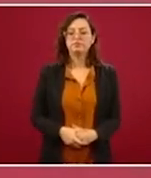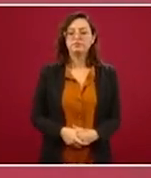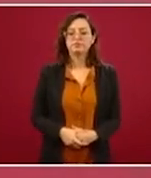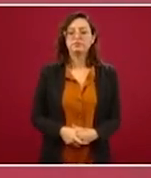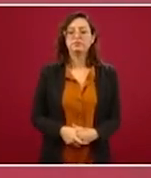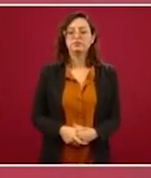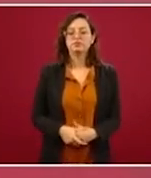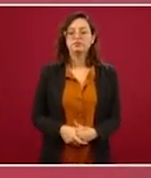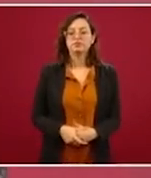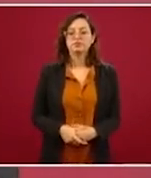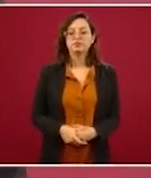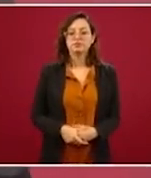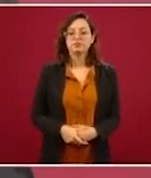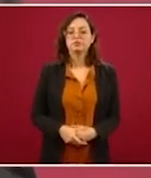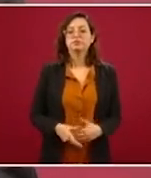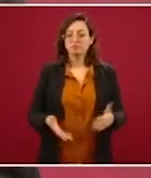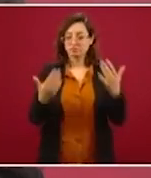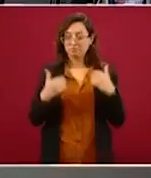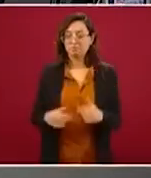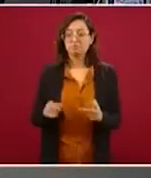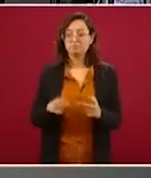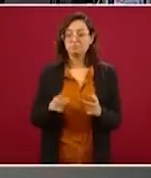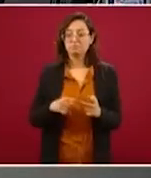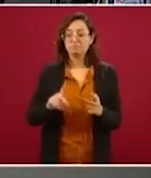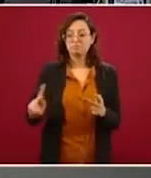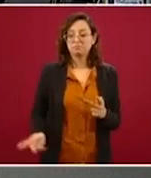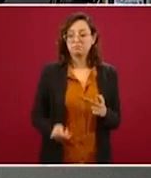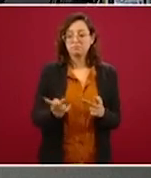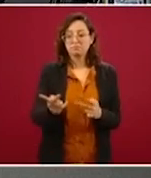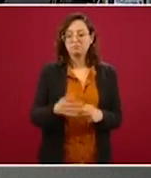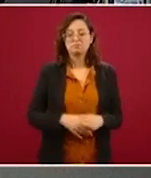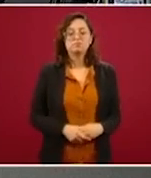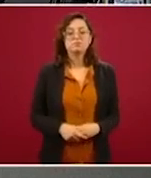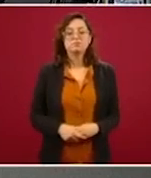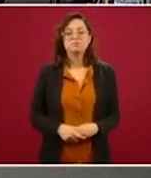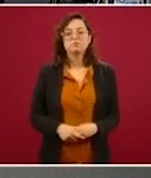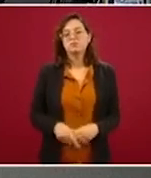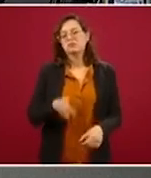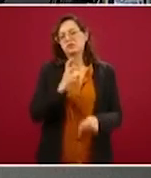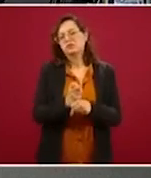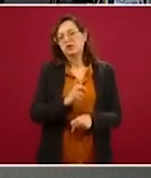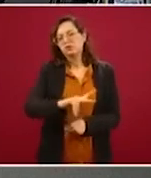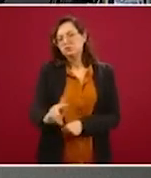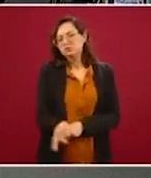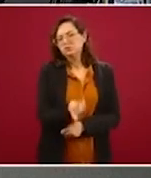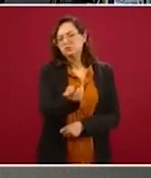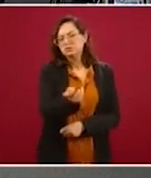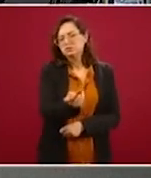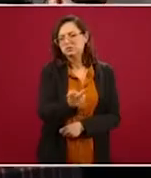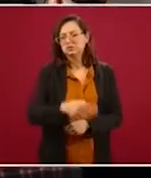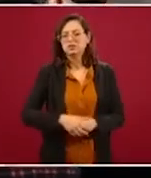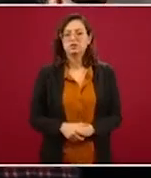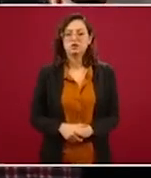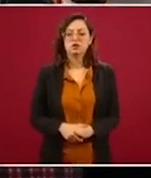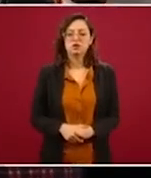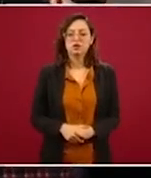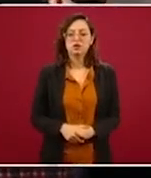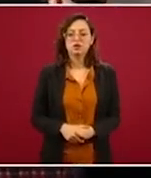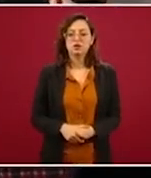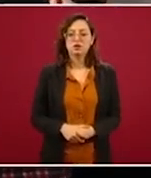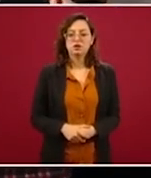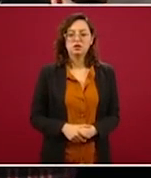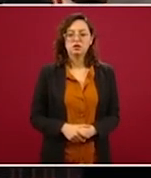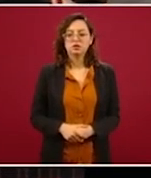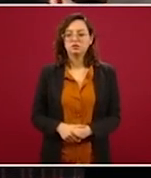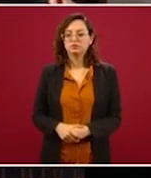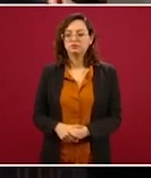ahora sí, seguimos. Perdón, una segunda pregunta, si me lo permite. ¿Tiene su gobierno ahora sí que la